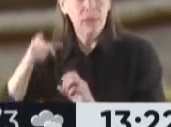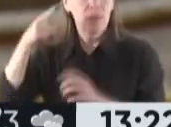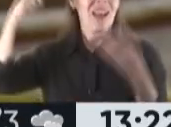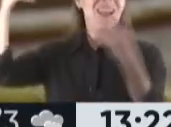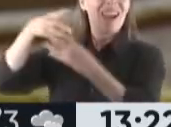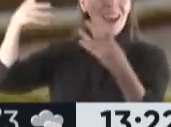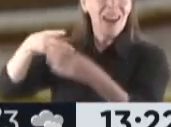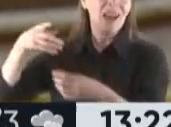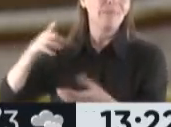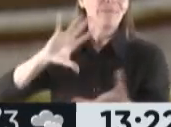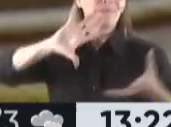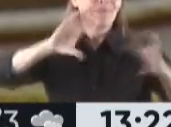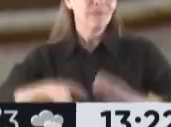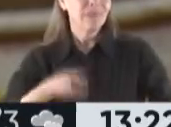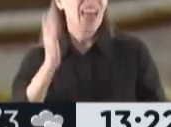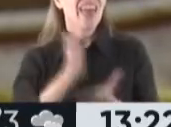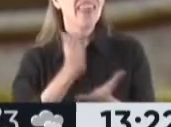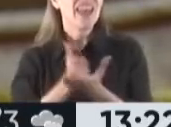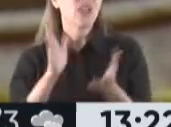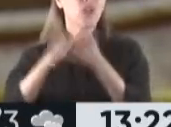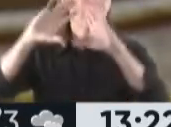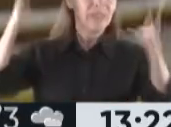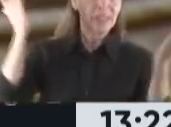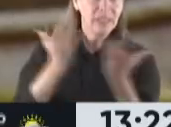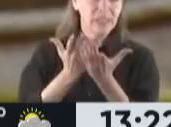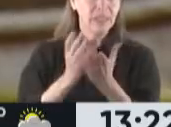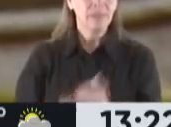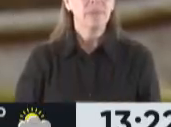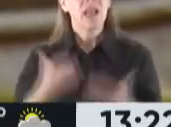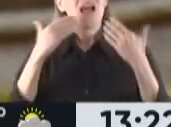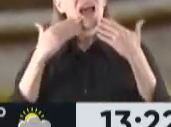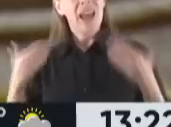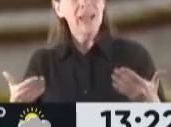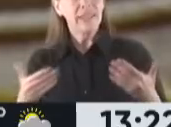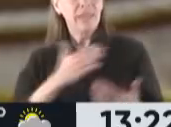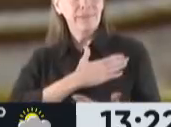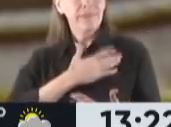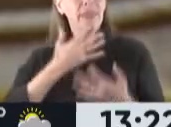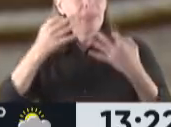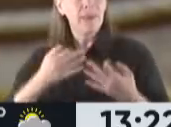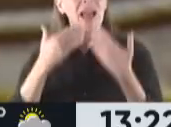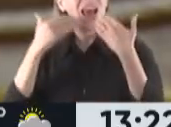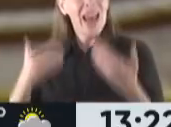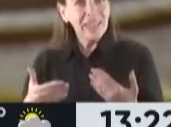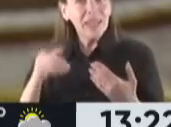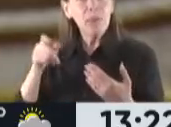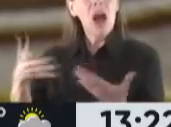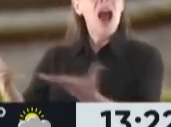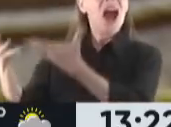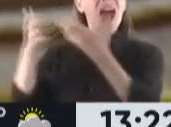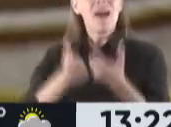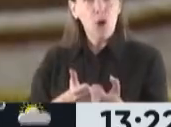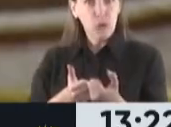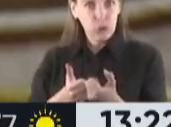a los principios de derecho internacional y a la Carta de las Naciones Unidas. Gracias de corazón por su apoyo inquebrantable